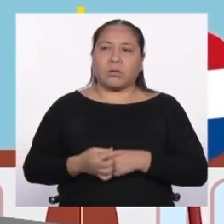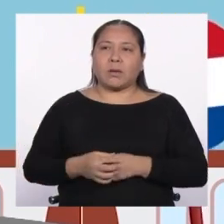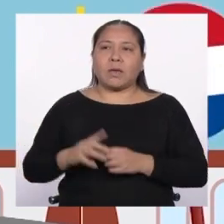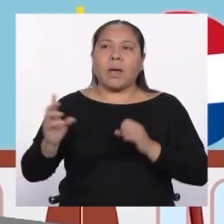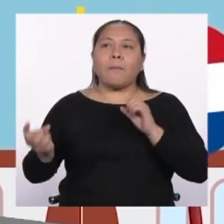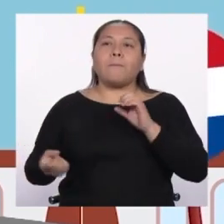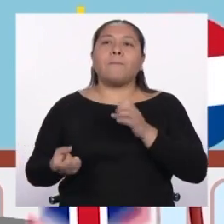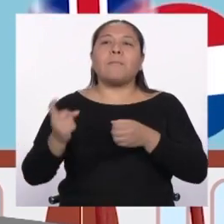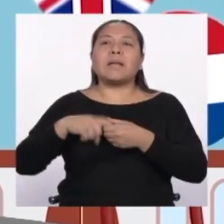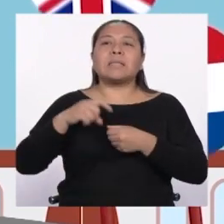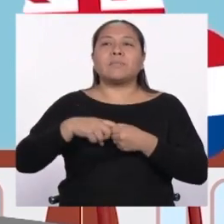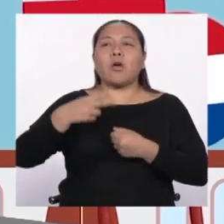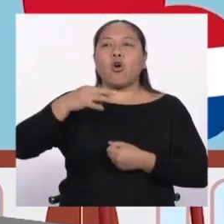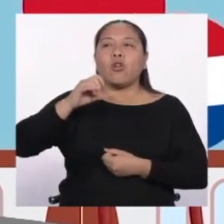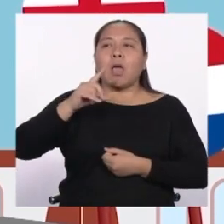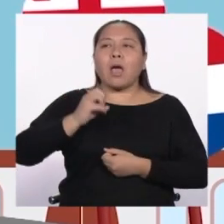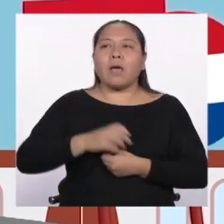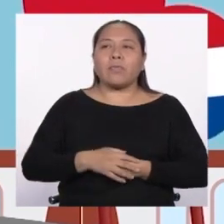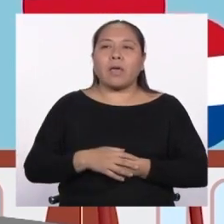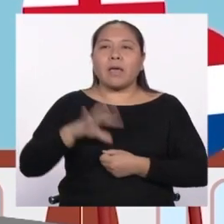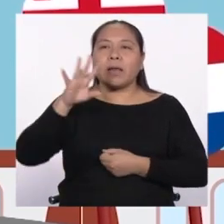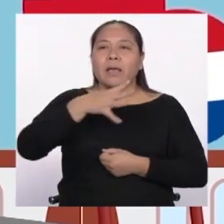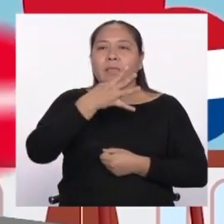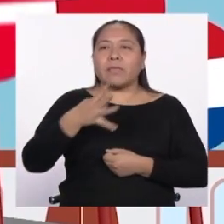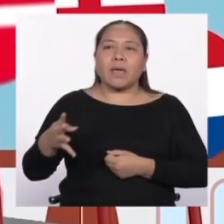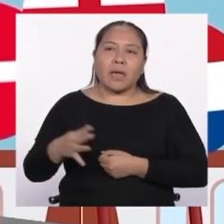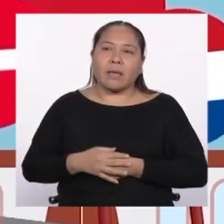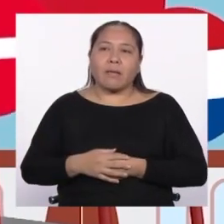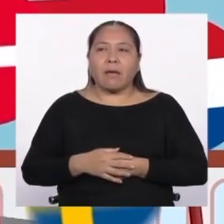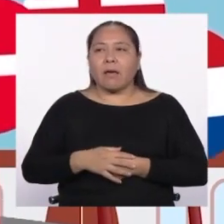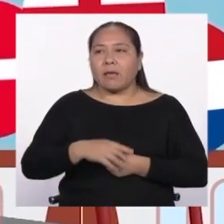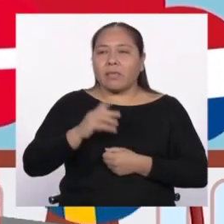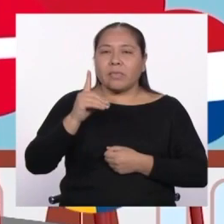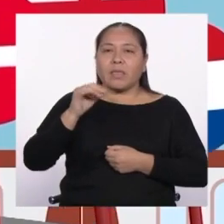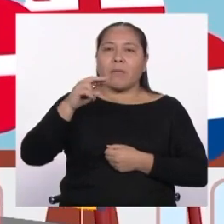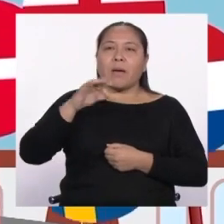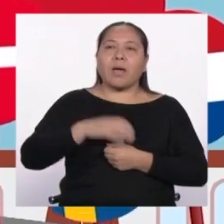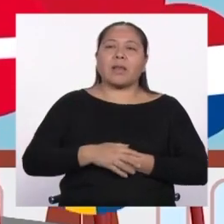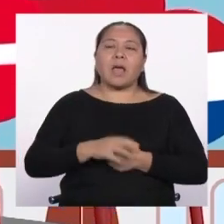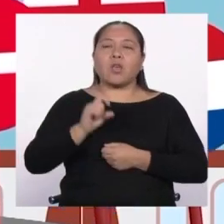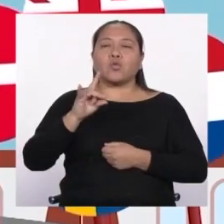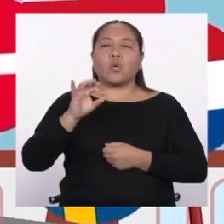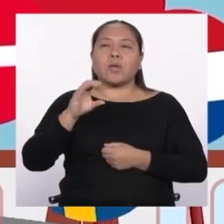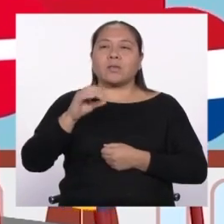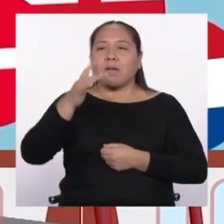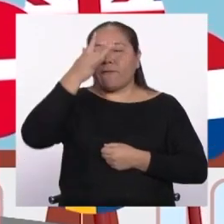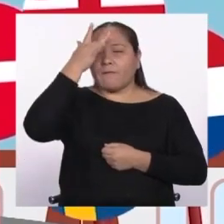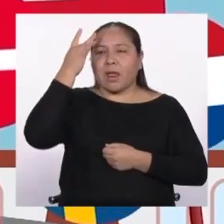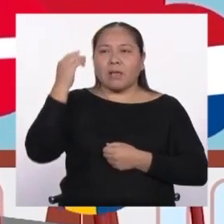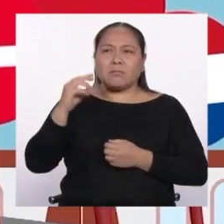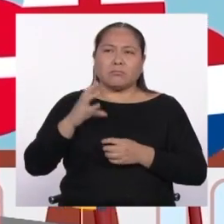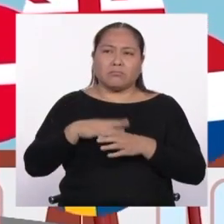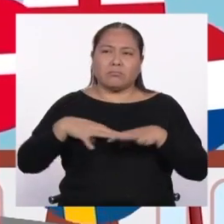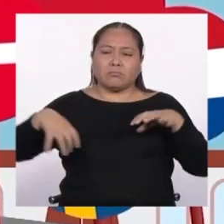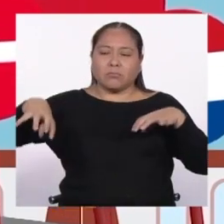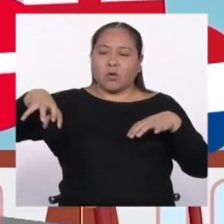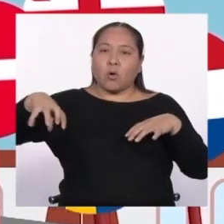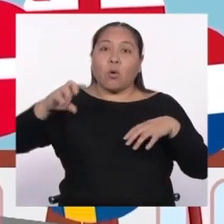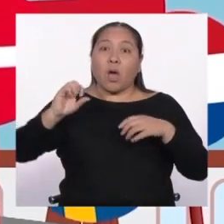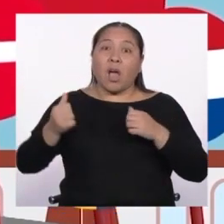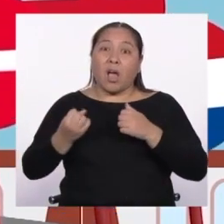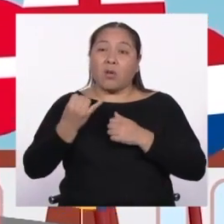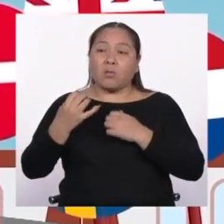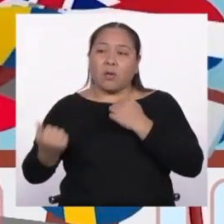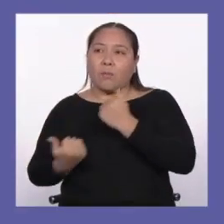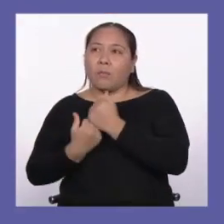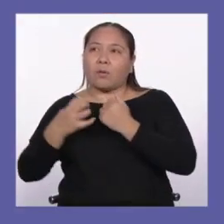Holanda, España, Inglaterra, los estados germánicos, Dinamarca, Suecia y Francia, un bando a favor del catolicismo y otro